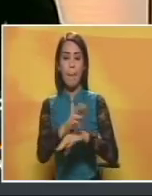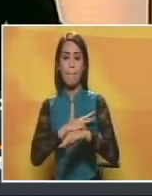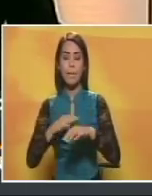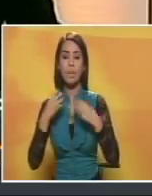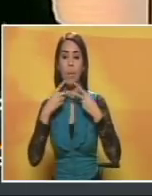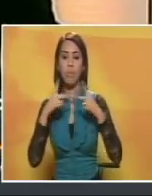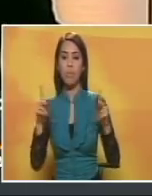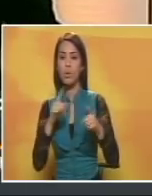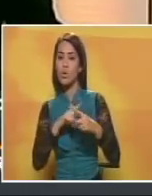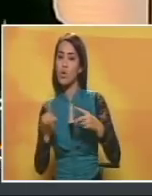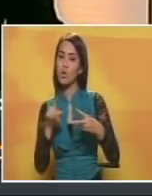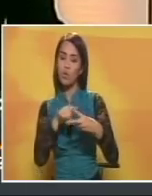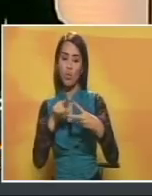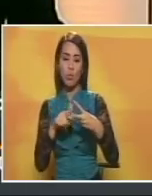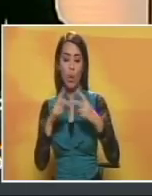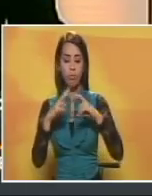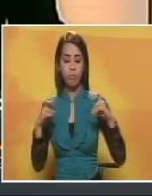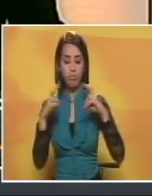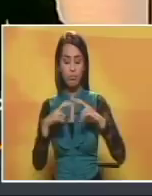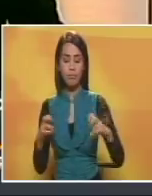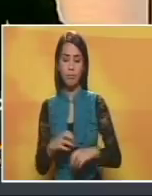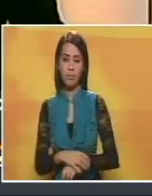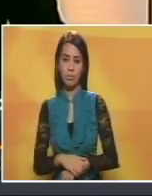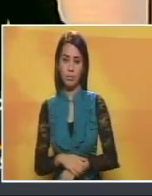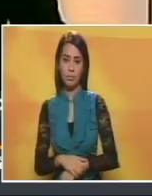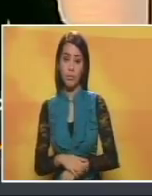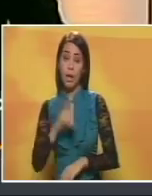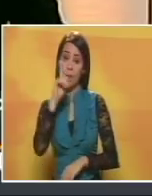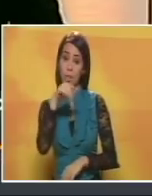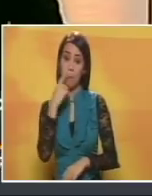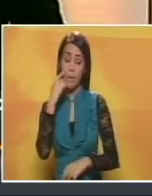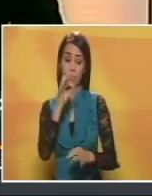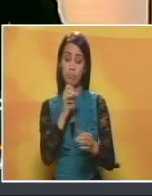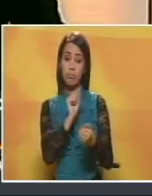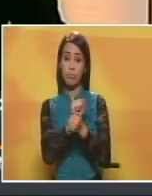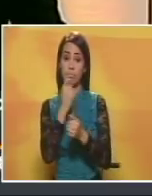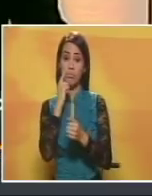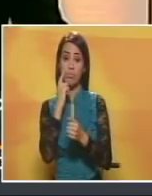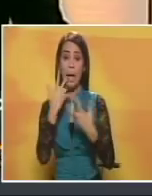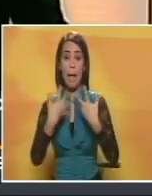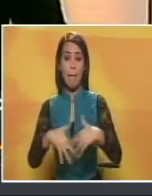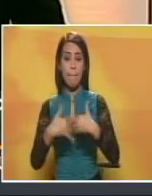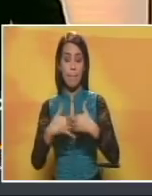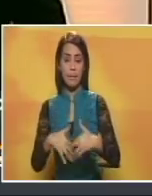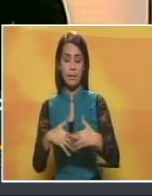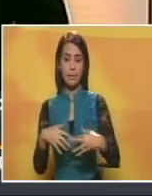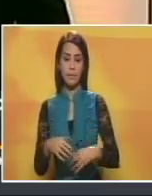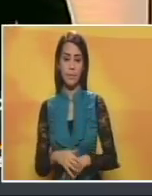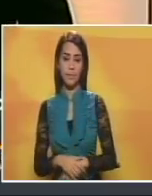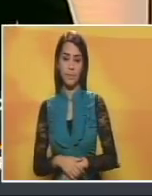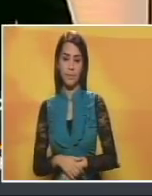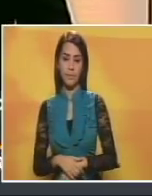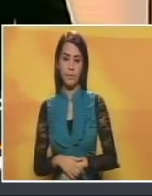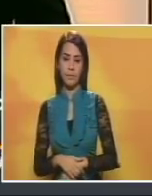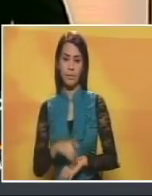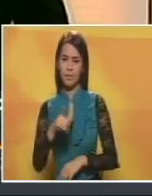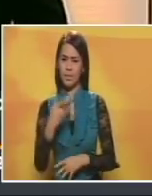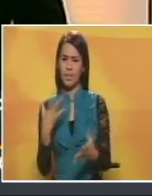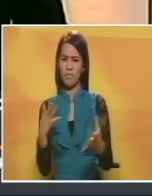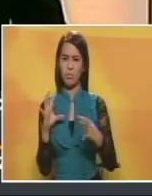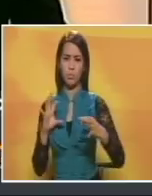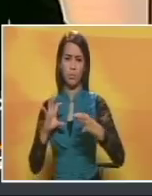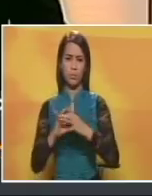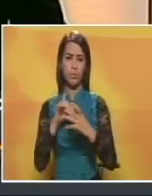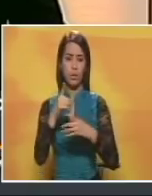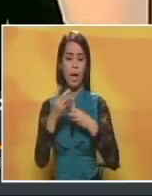que siguen siendo investigados. También hemos desmantelado empresas fantasmas que forman parte de las